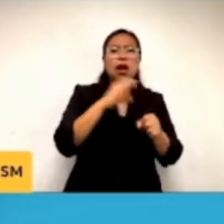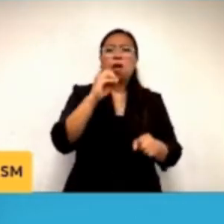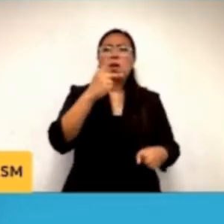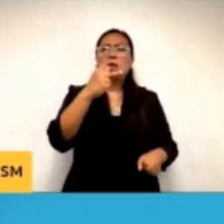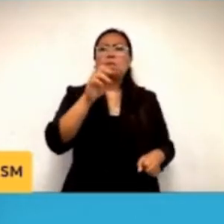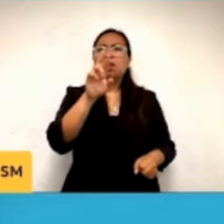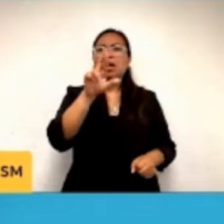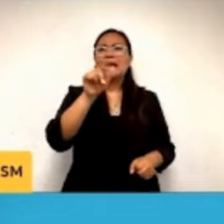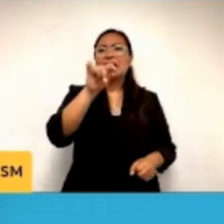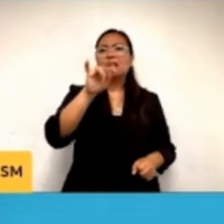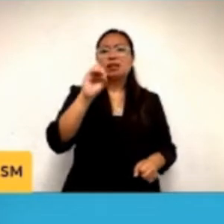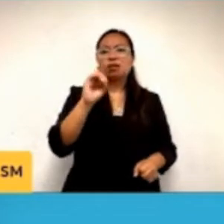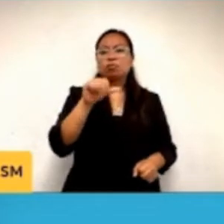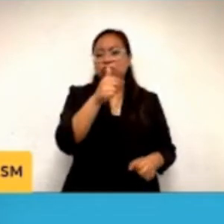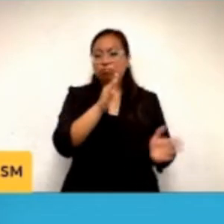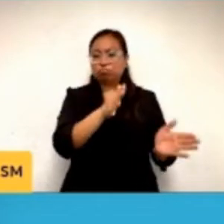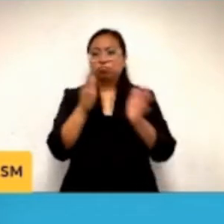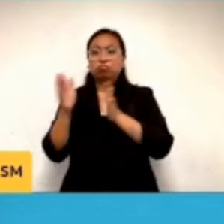diferencia entre uno y otro.